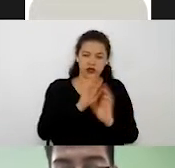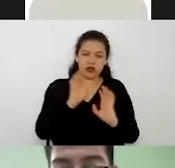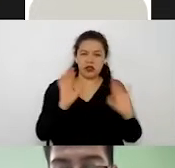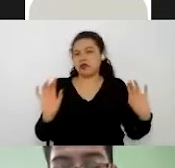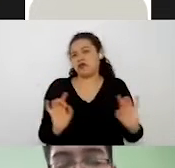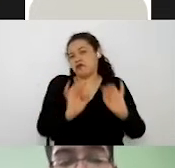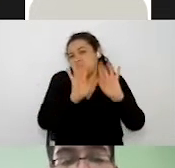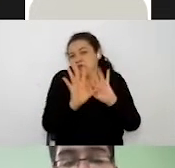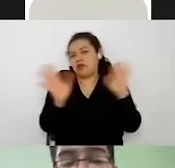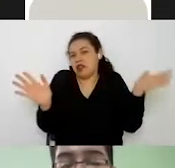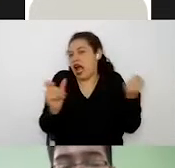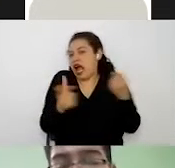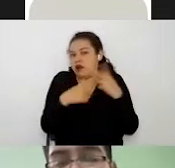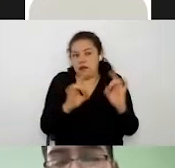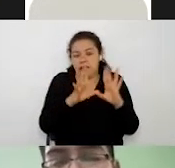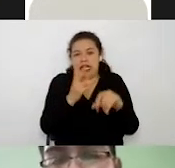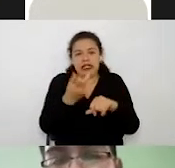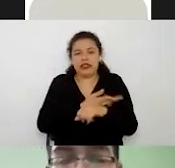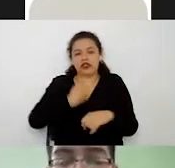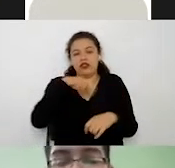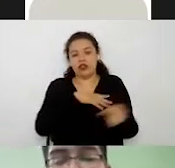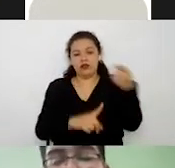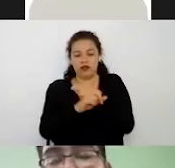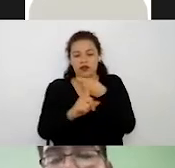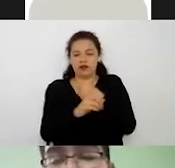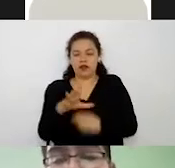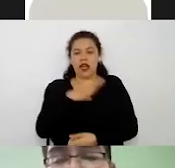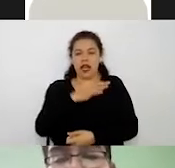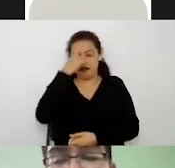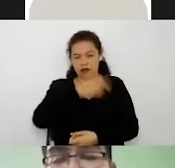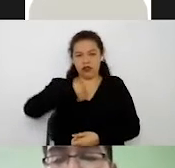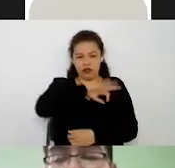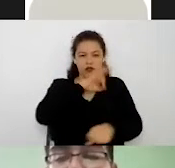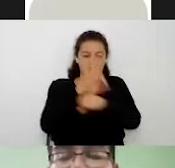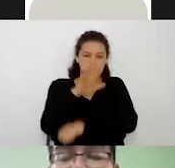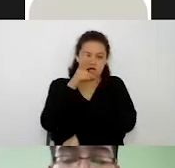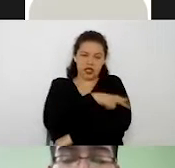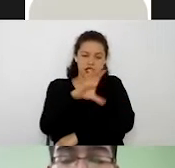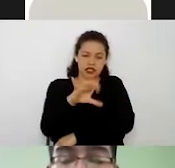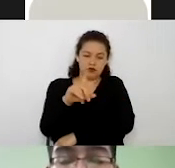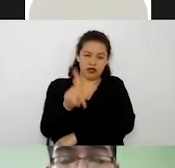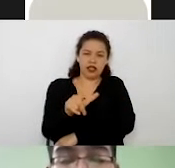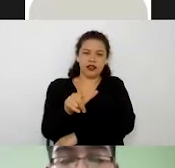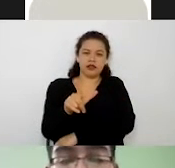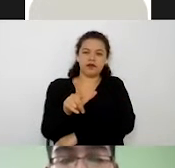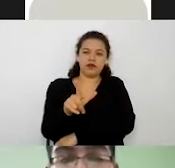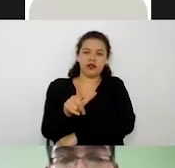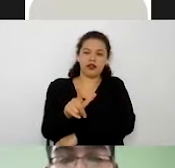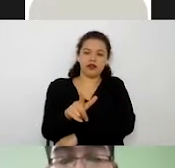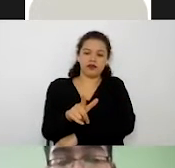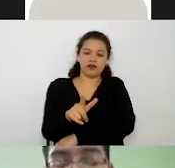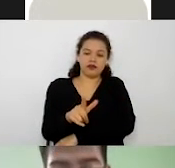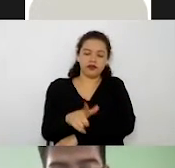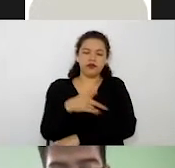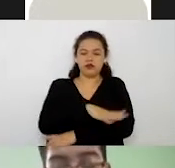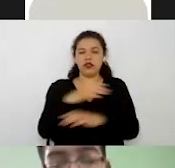cualquier circunstancia podemos vernos afectados y lo que buscamos con la protección civil es, como se ha visto en los